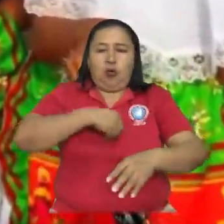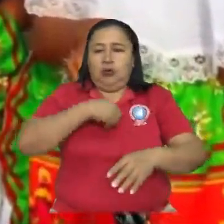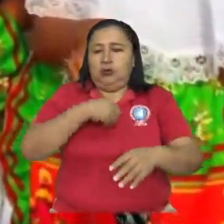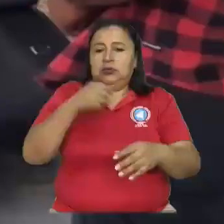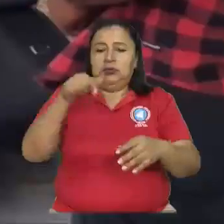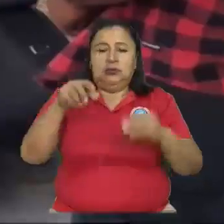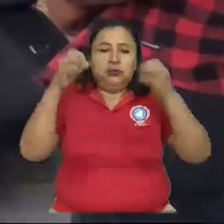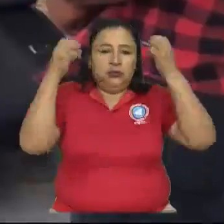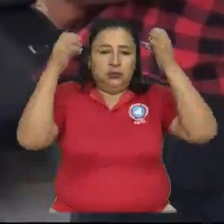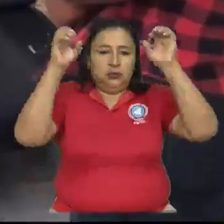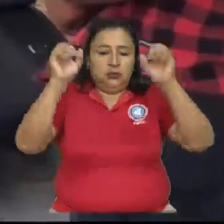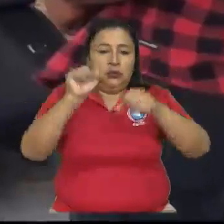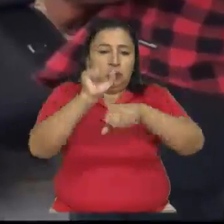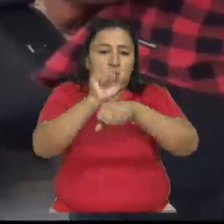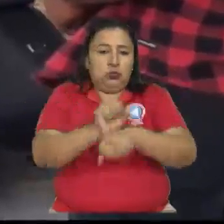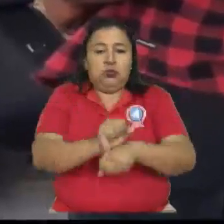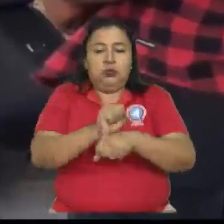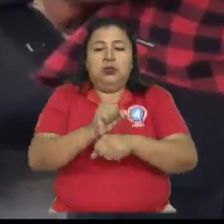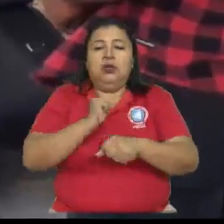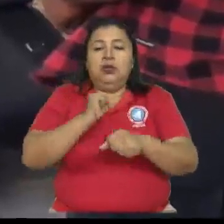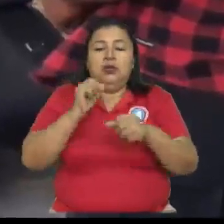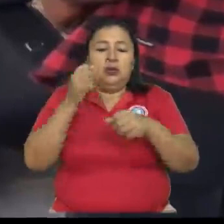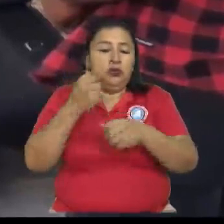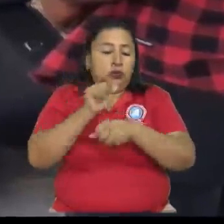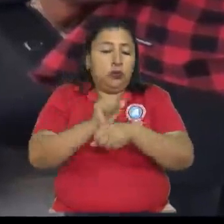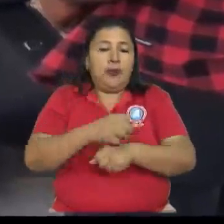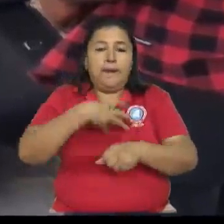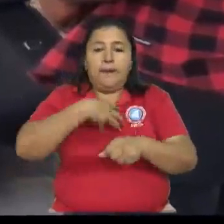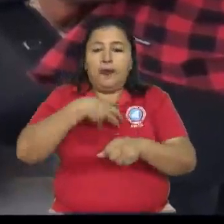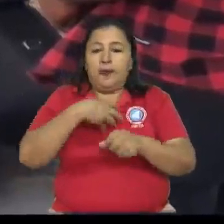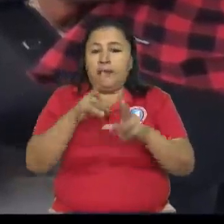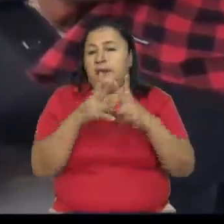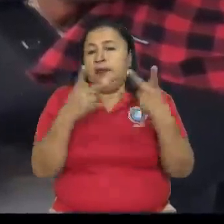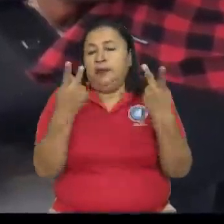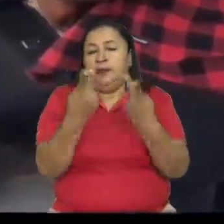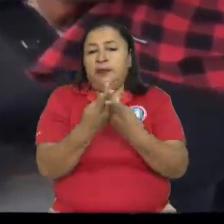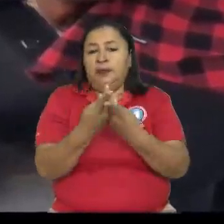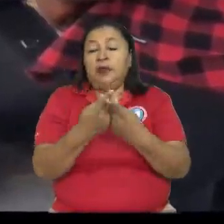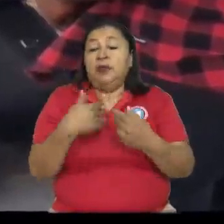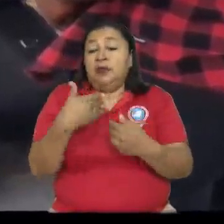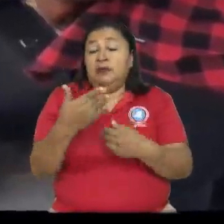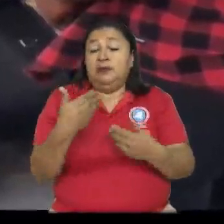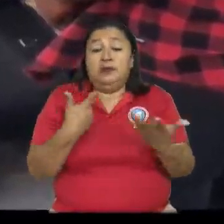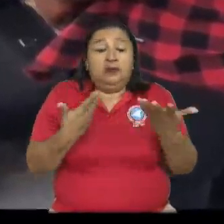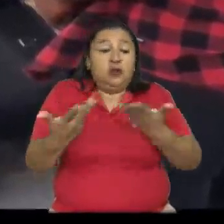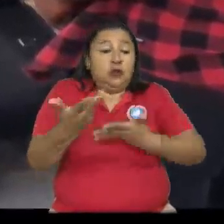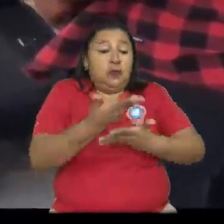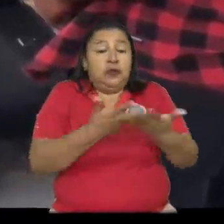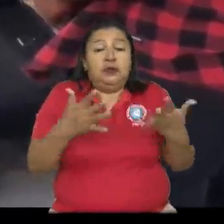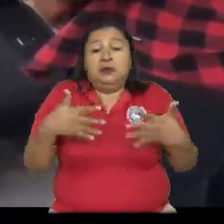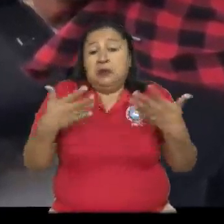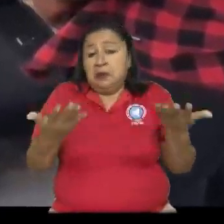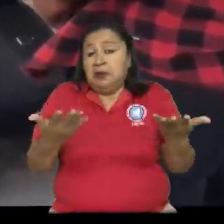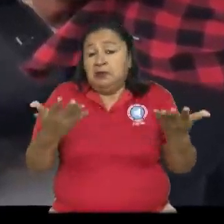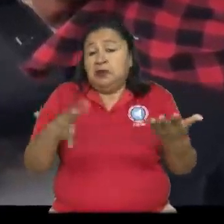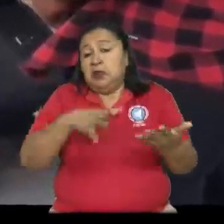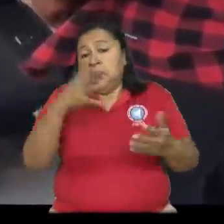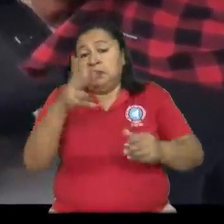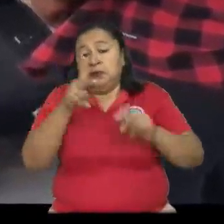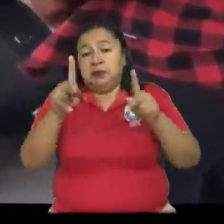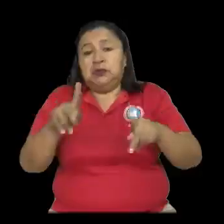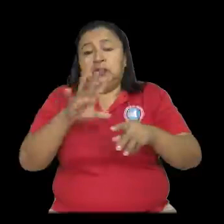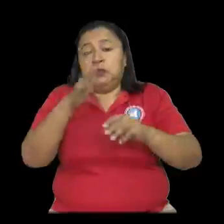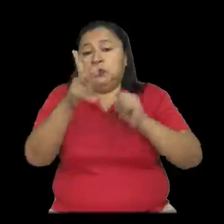esa cultura, de las tradiciones, de las costumbres de nuestro pueblo y que al final lo compartimos también con el mundo, ¿no? Yo creo